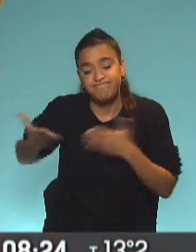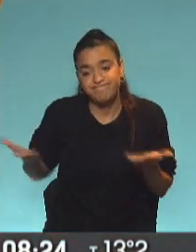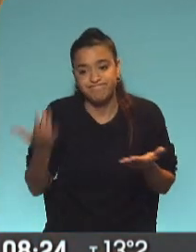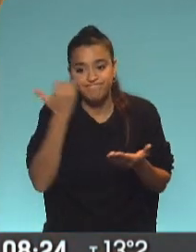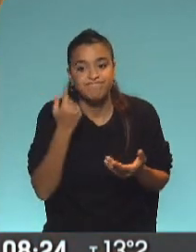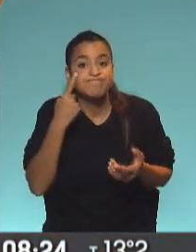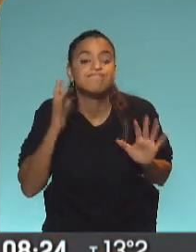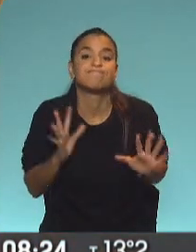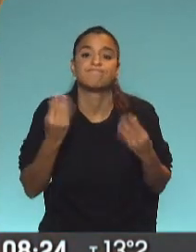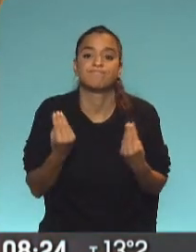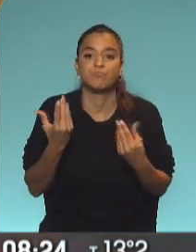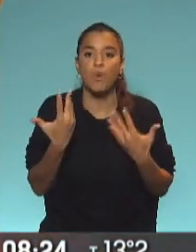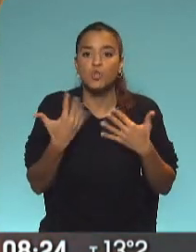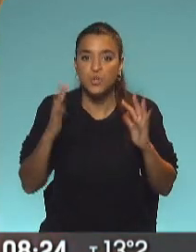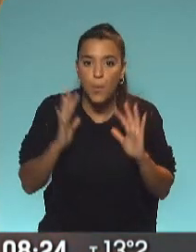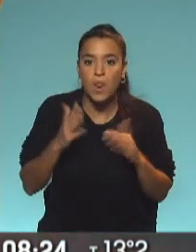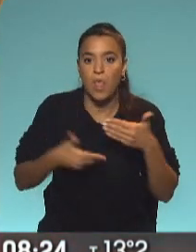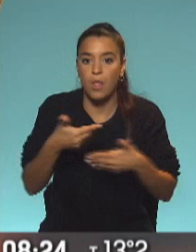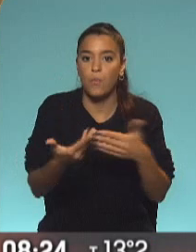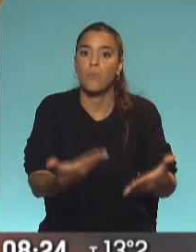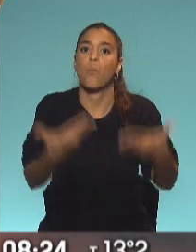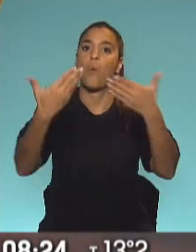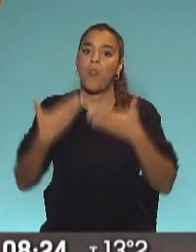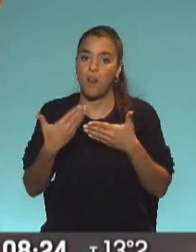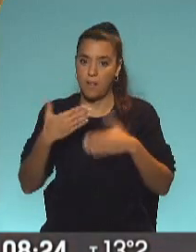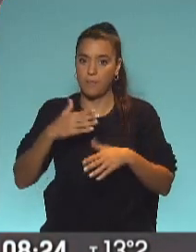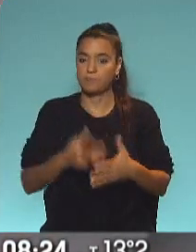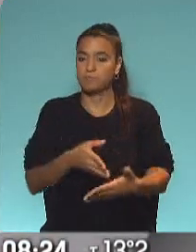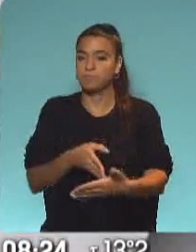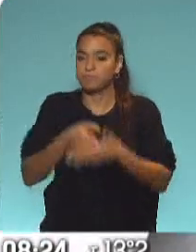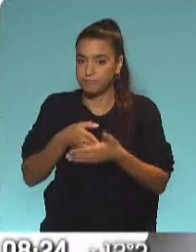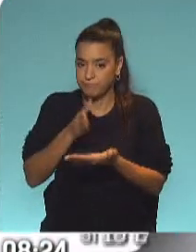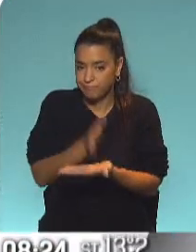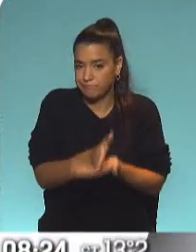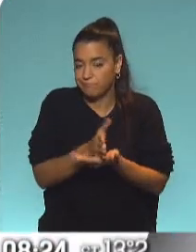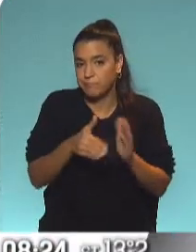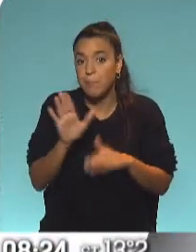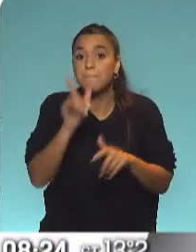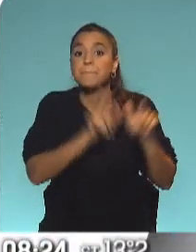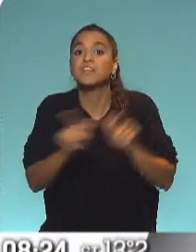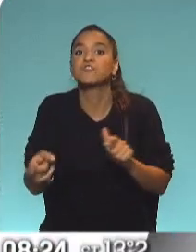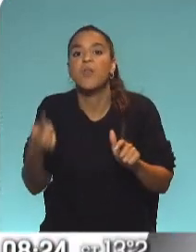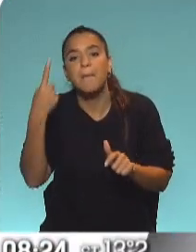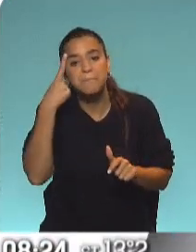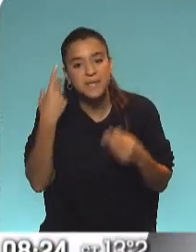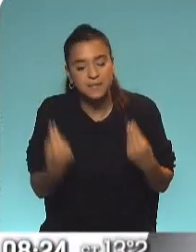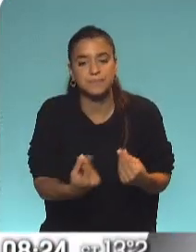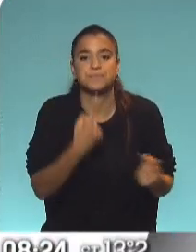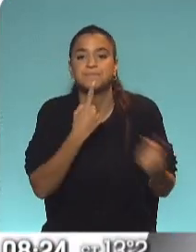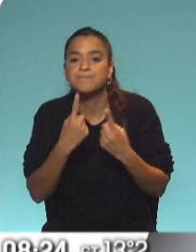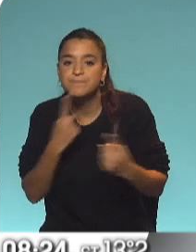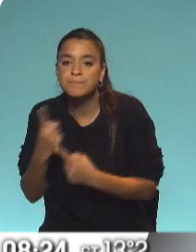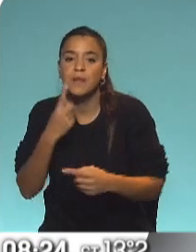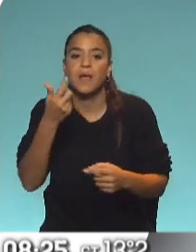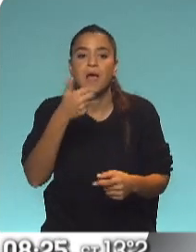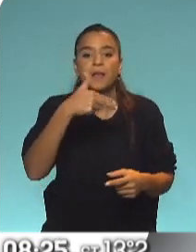está evaluando de la posibilidad de volver más estricto el aislamiento. ¿Qué es lo que piensa la gente? Una encuesta de